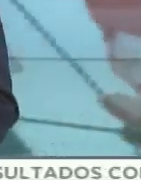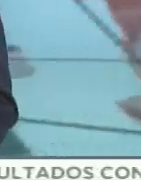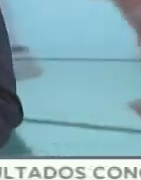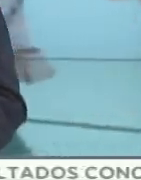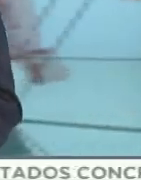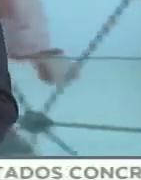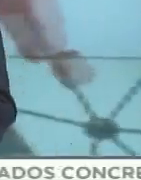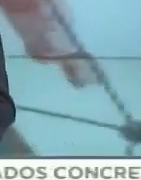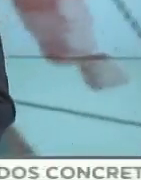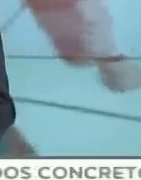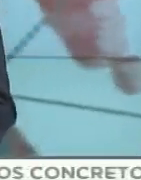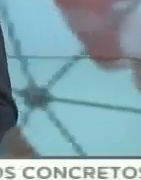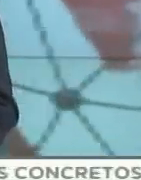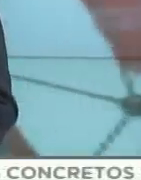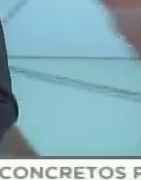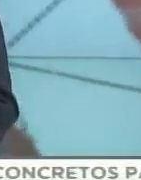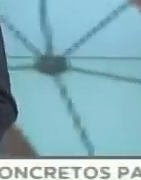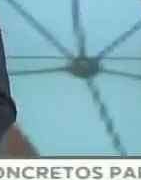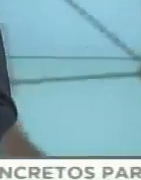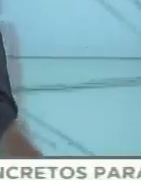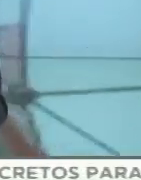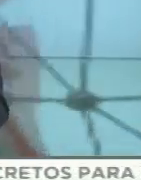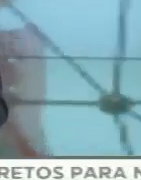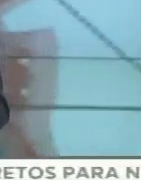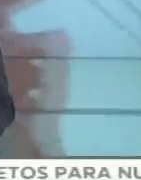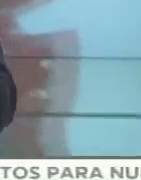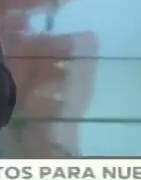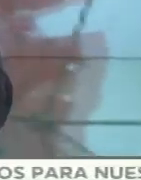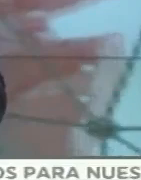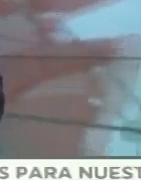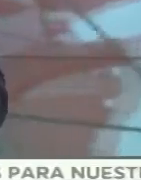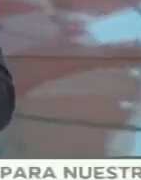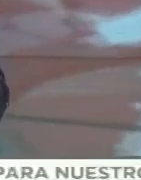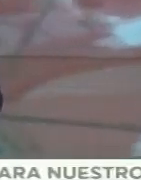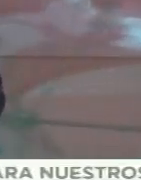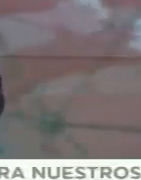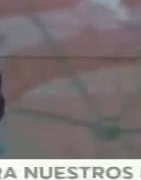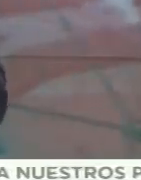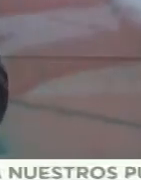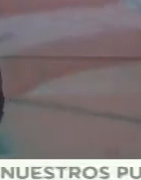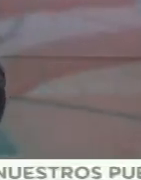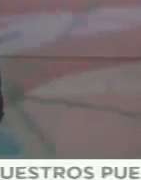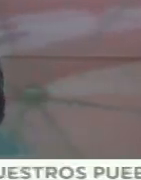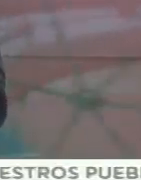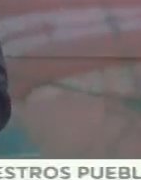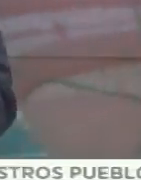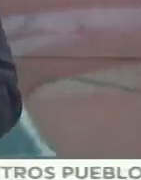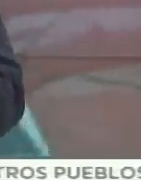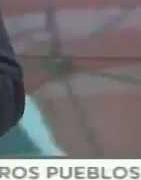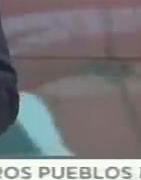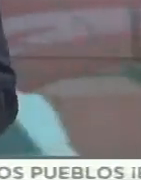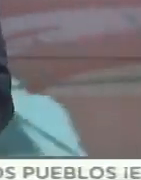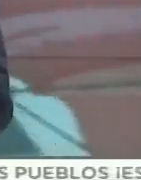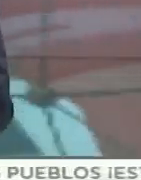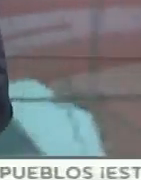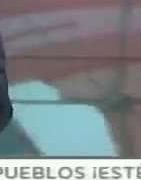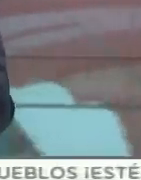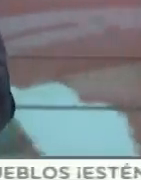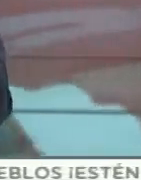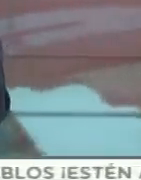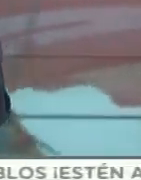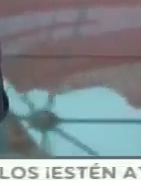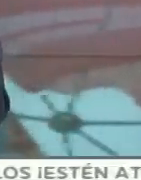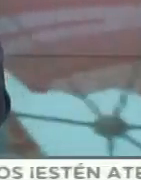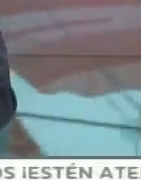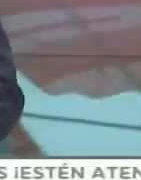Y hasta ahora vamos de inmediato a ver lo que ocurre en Argel, capital de Argelia, luego la reunión ampliada bilateral entre el presidente Nicolás Maduro Moros